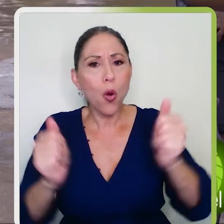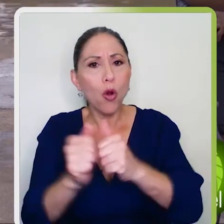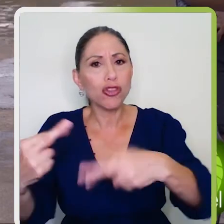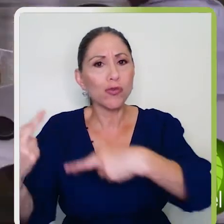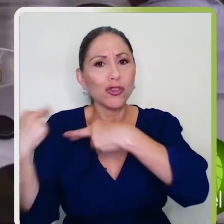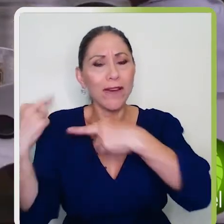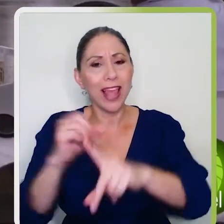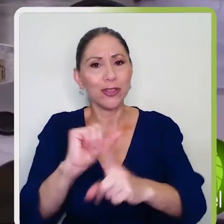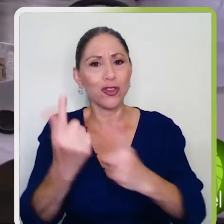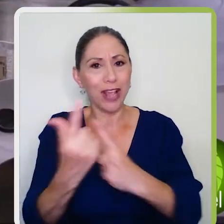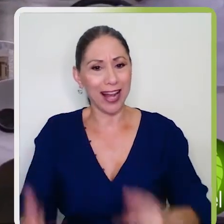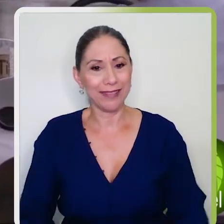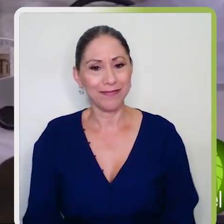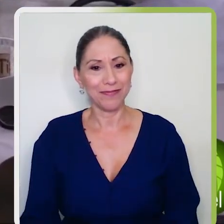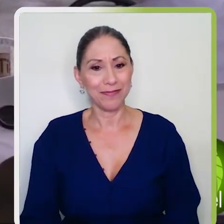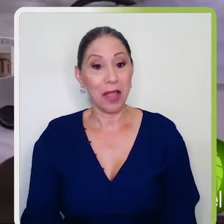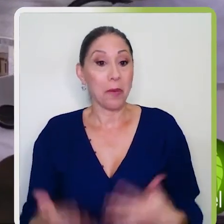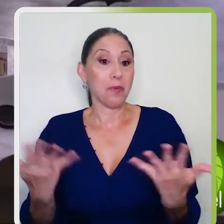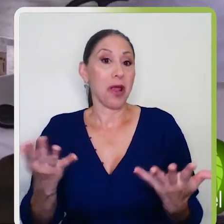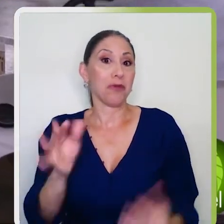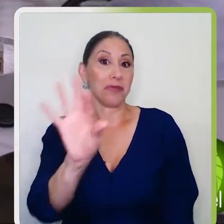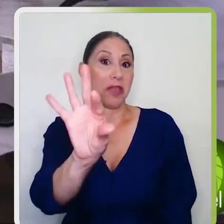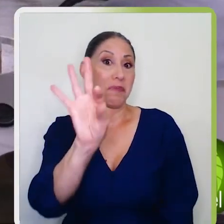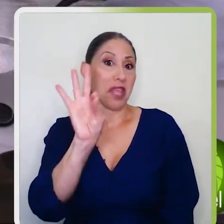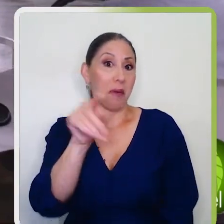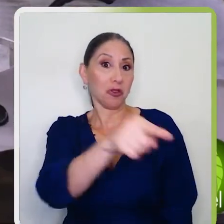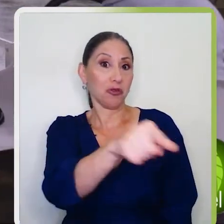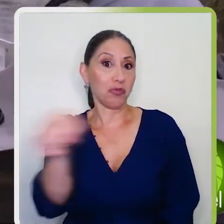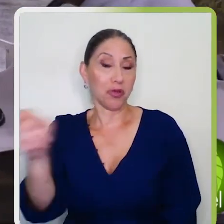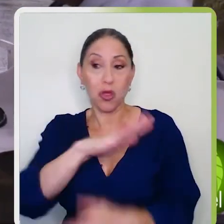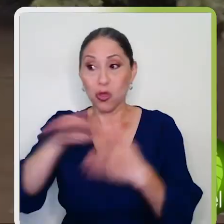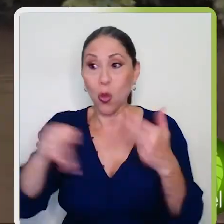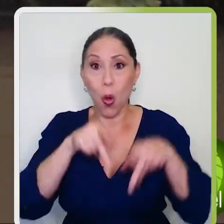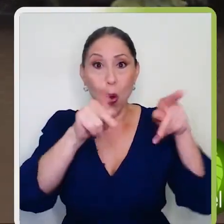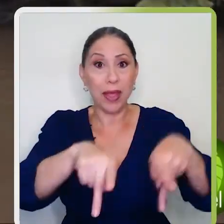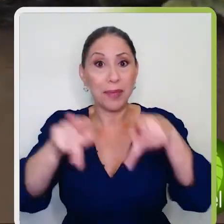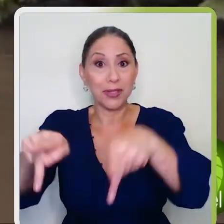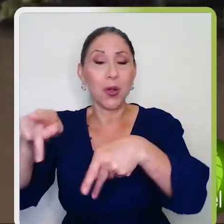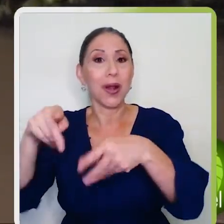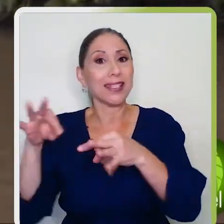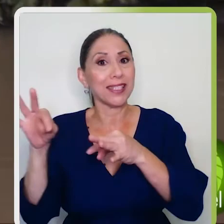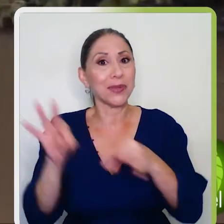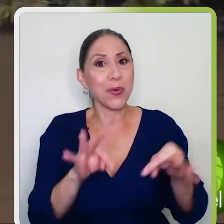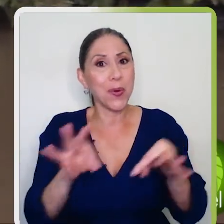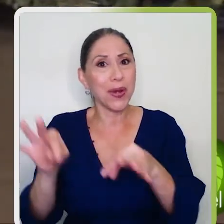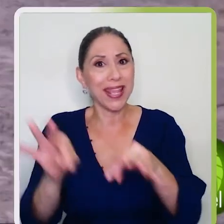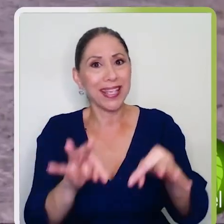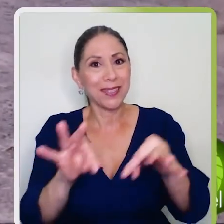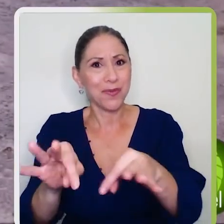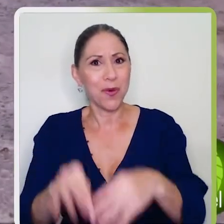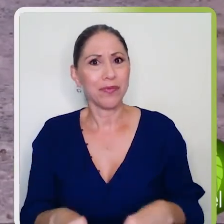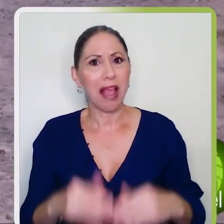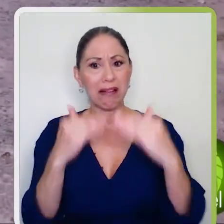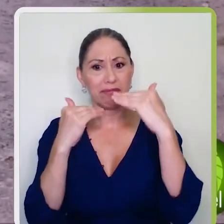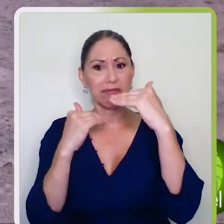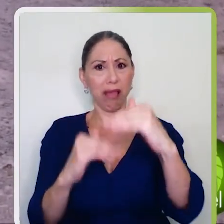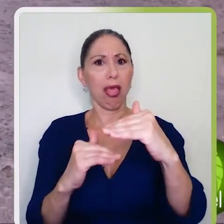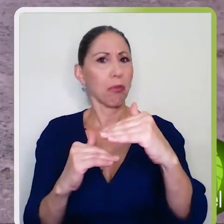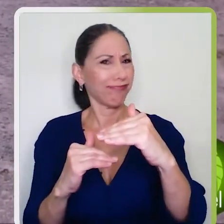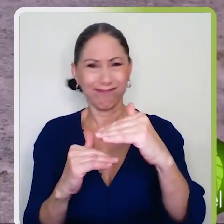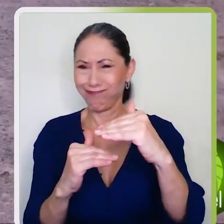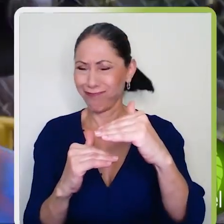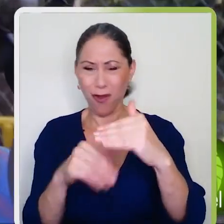social. Entonces, bueno, ¿no? Hay una invitación clara a que todos hagan turismo. Que no